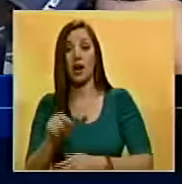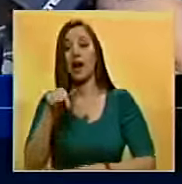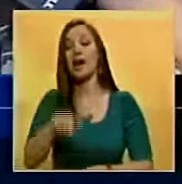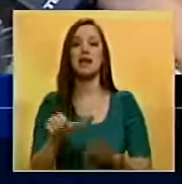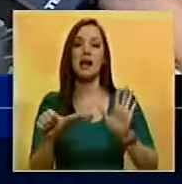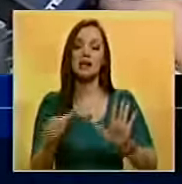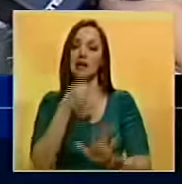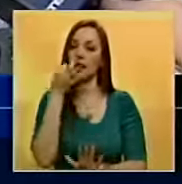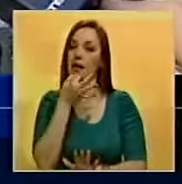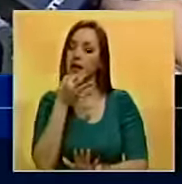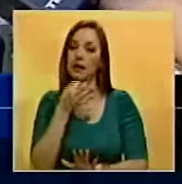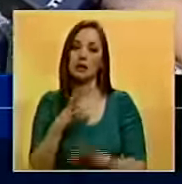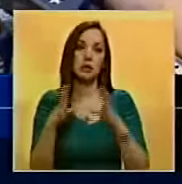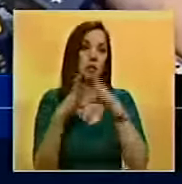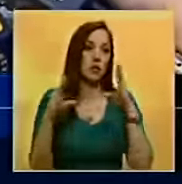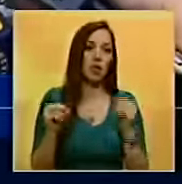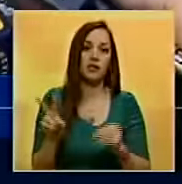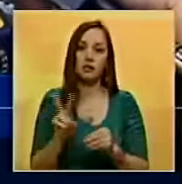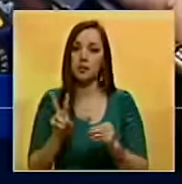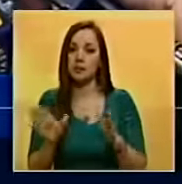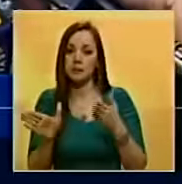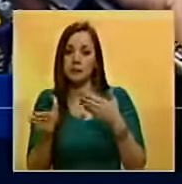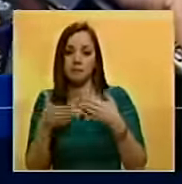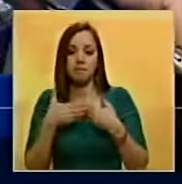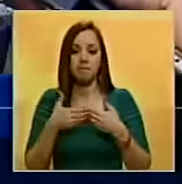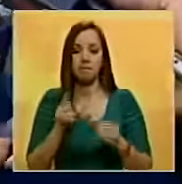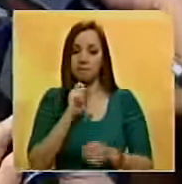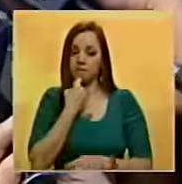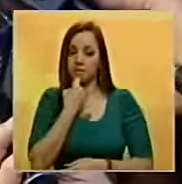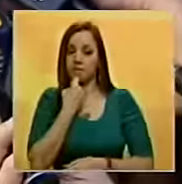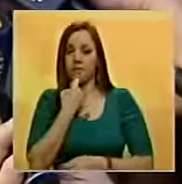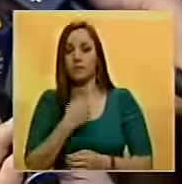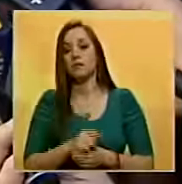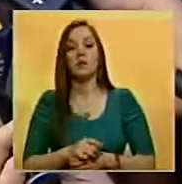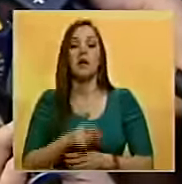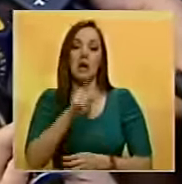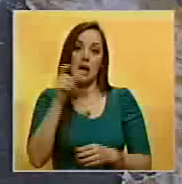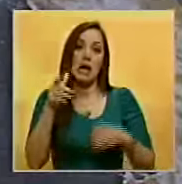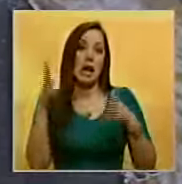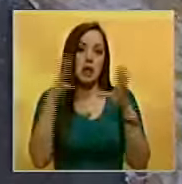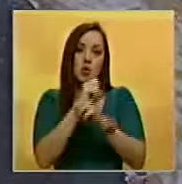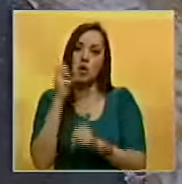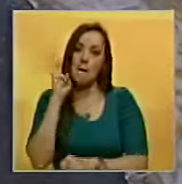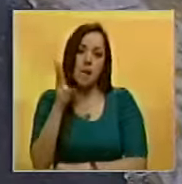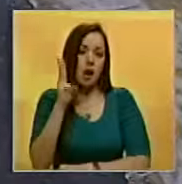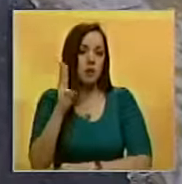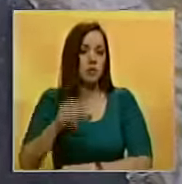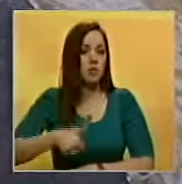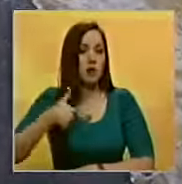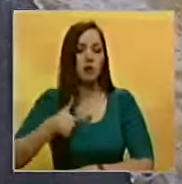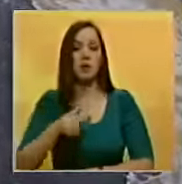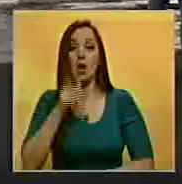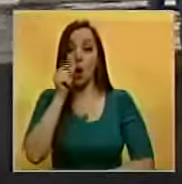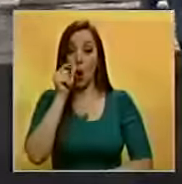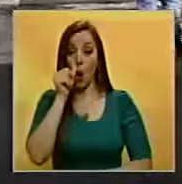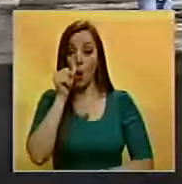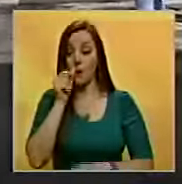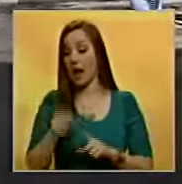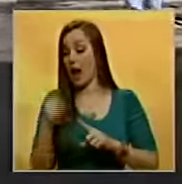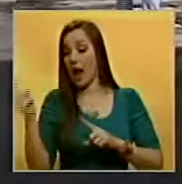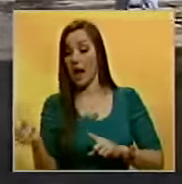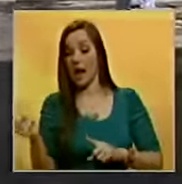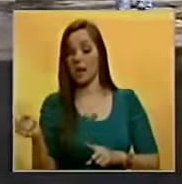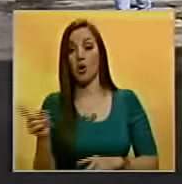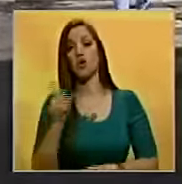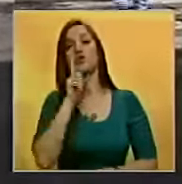es toque de queda, creo que en toda Venezuela. El que salga sabe a qué se arriesga. El hombre que recibió los disparos en el asiento del copiloto